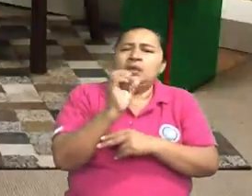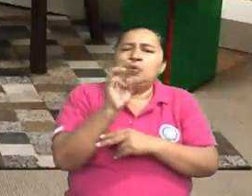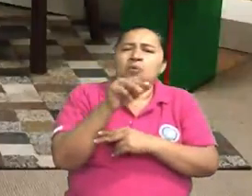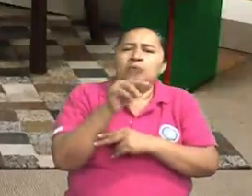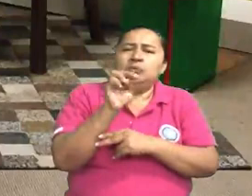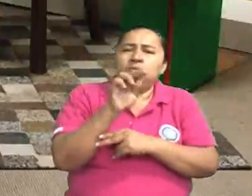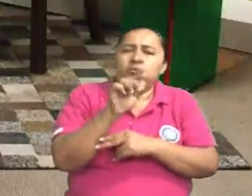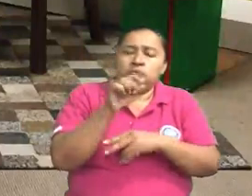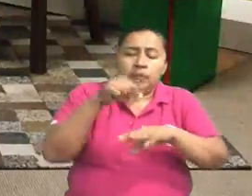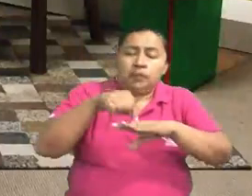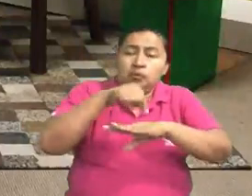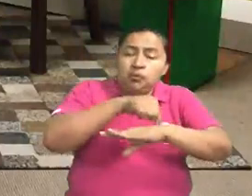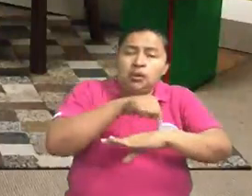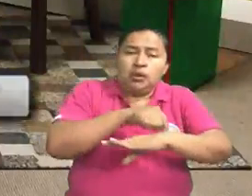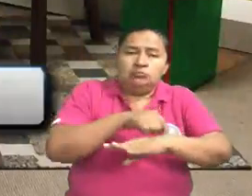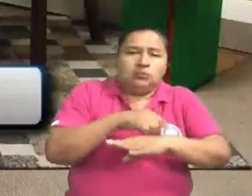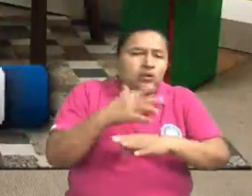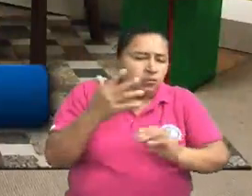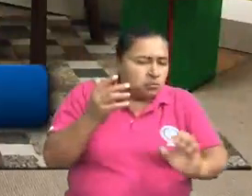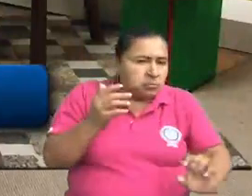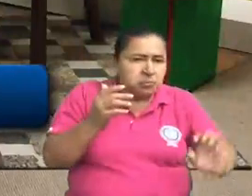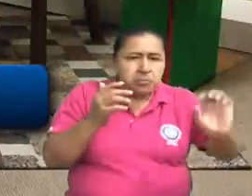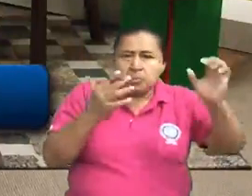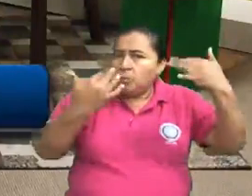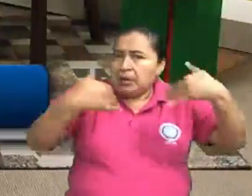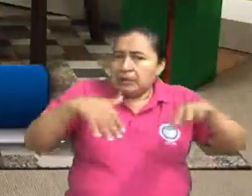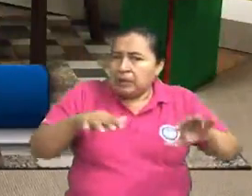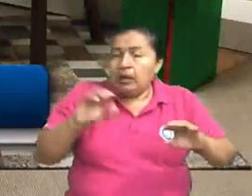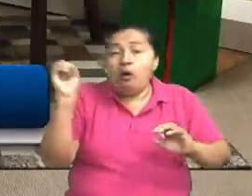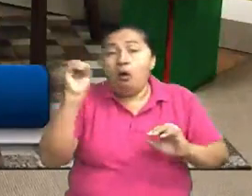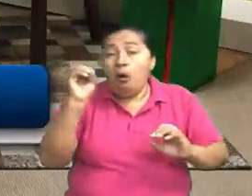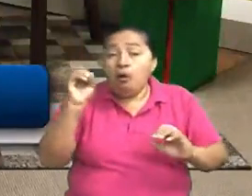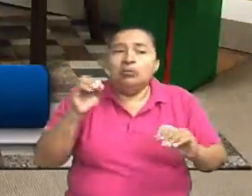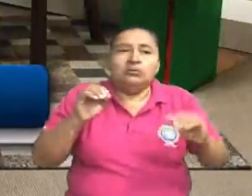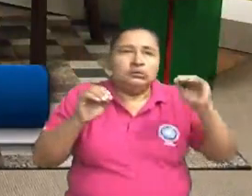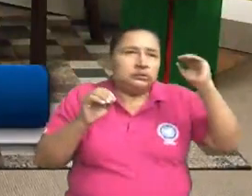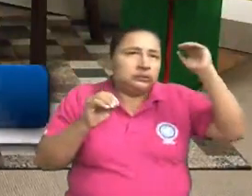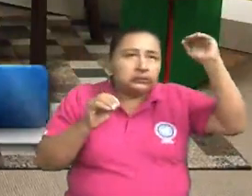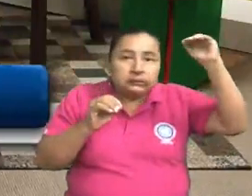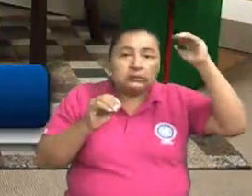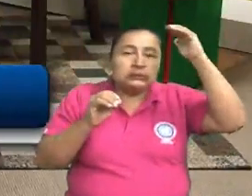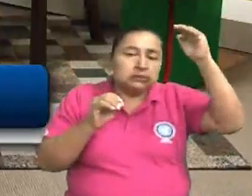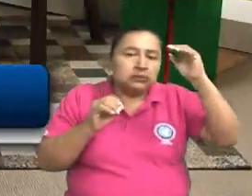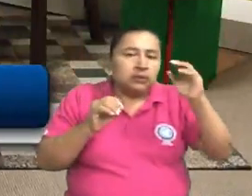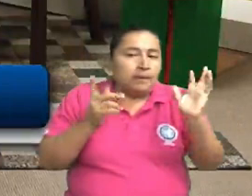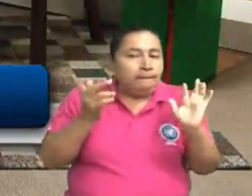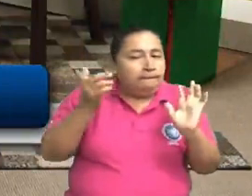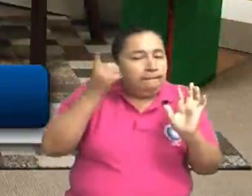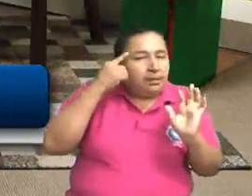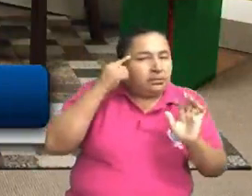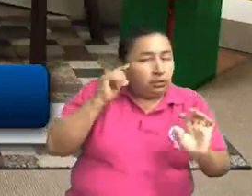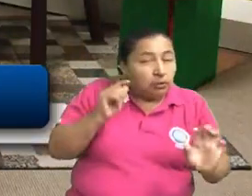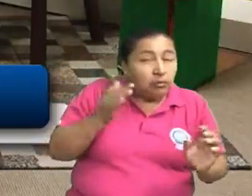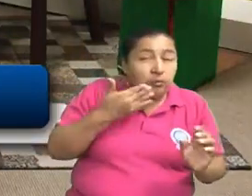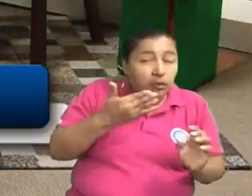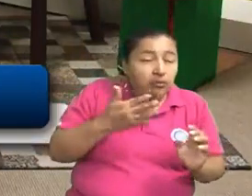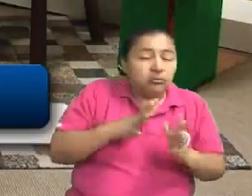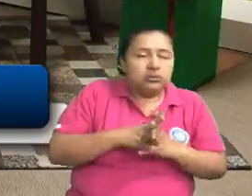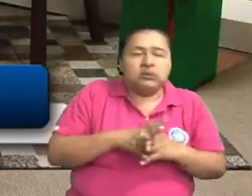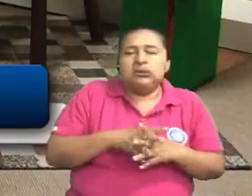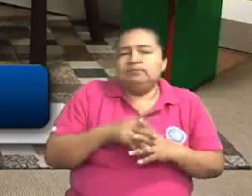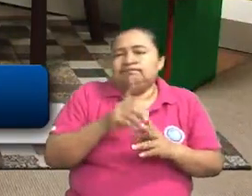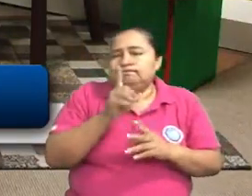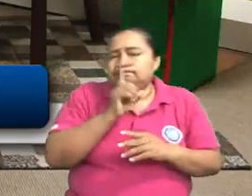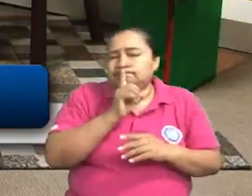de edad o hay cierta edad en que se puede practicar? Obviamente me imagino que en los niños no es muy adecuado.